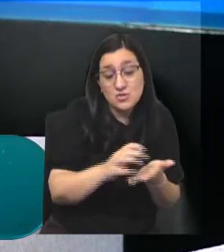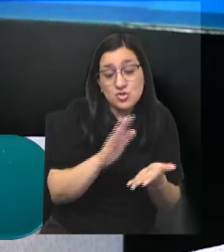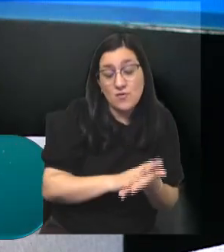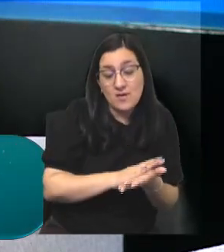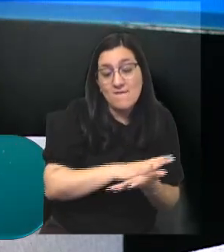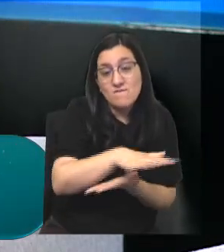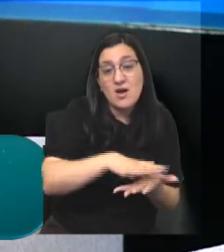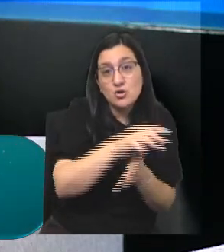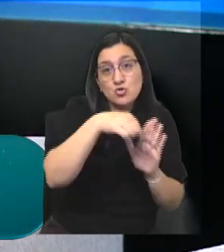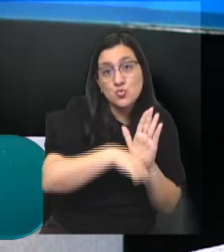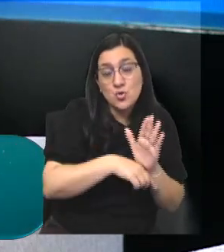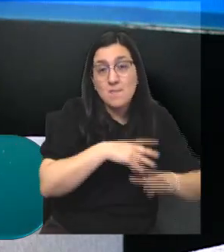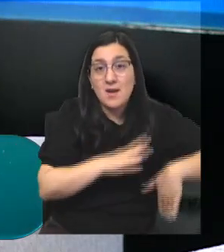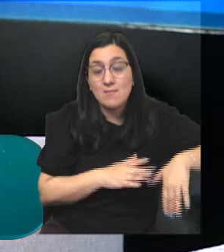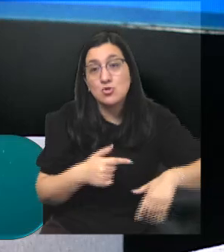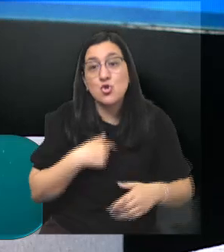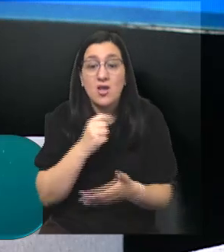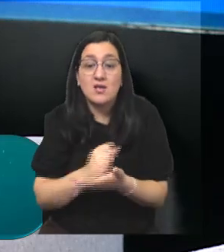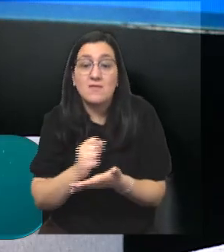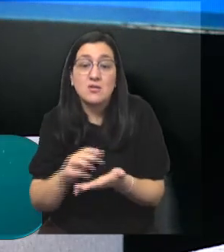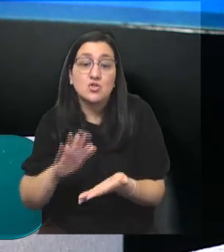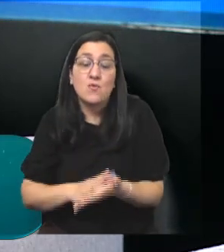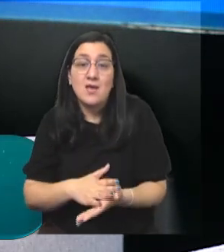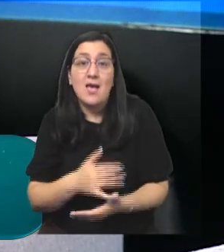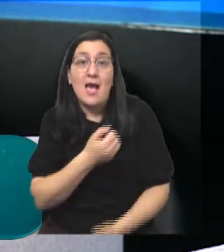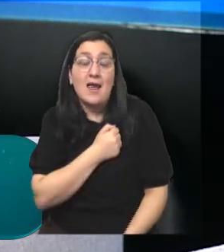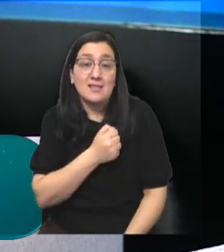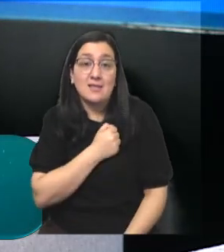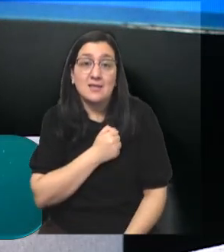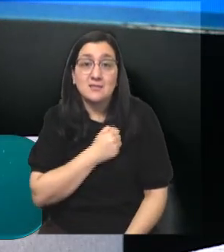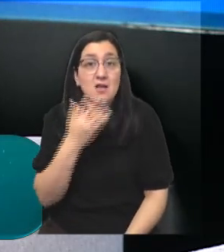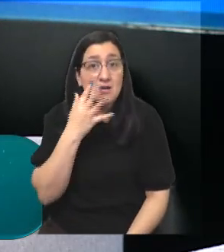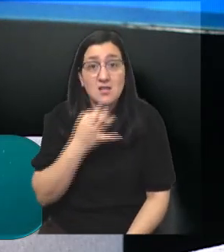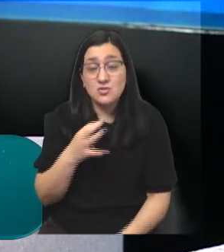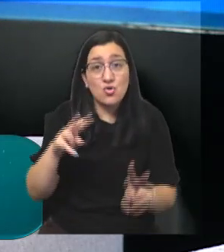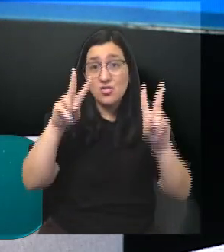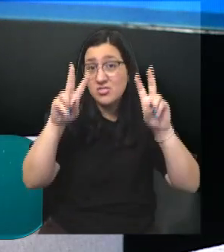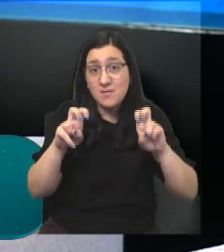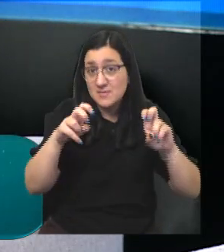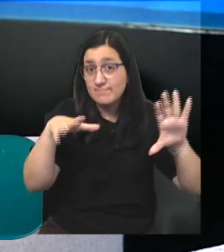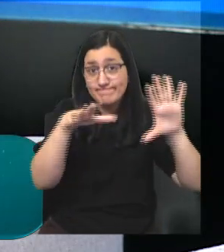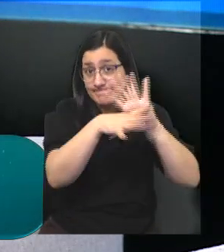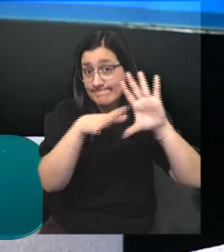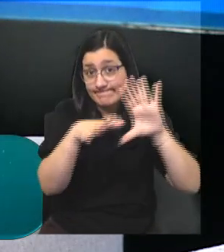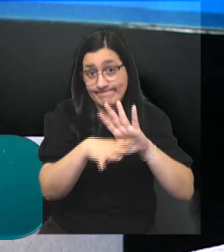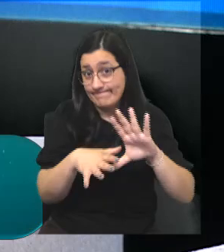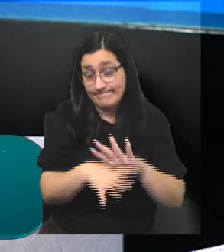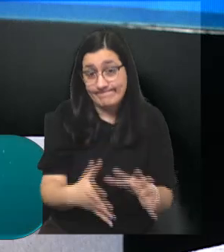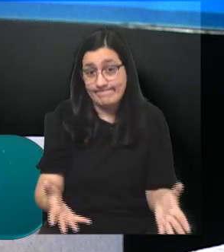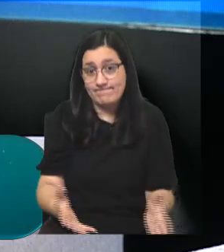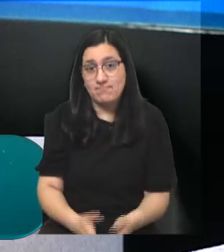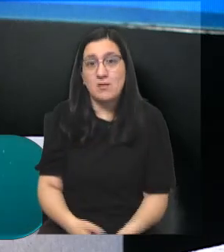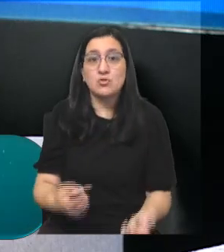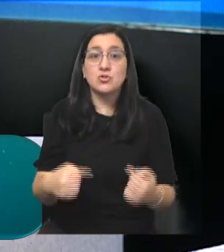de Palermo, y yo escriba de Artigas, en realidad estamos tocando el tema de la nostalgia o del recuerdo, y